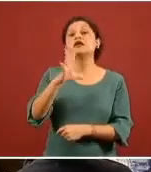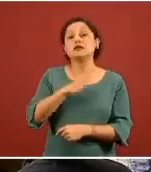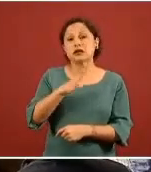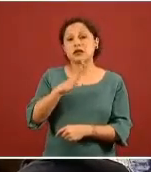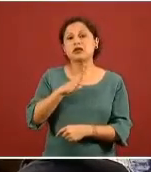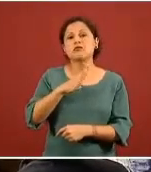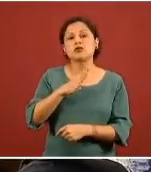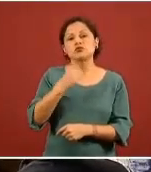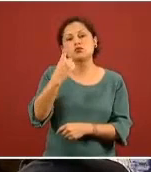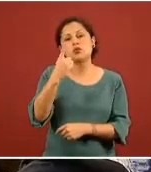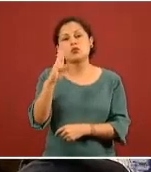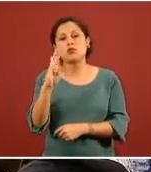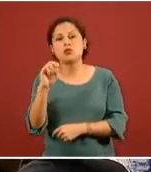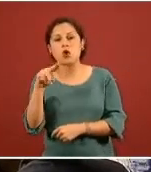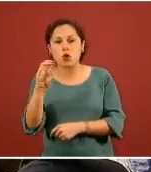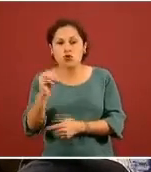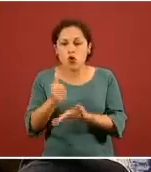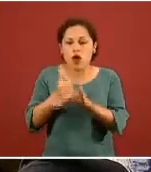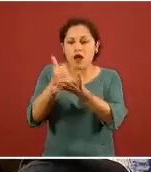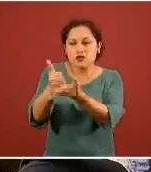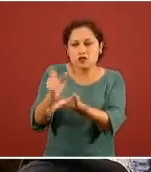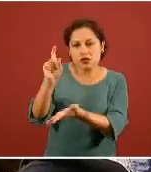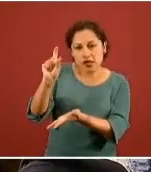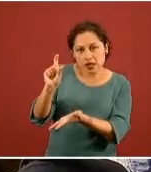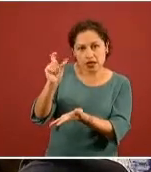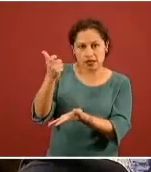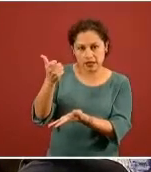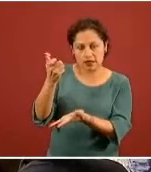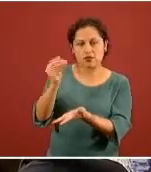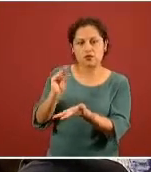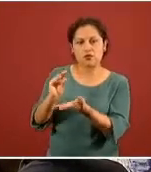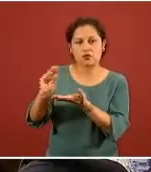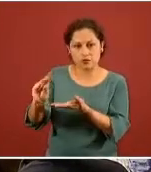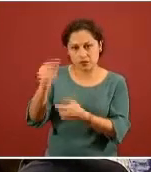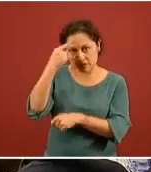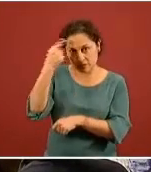pero antes me gustaría comentar